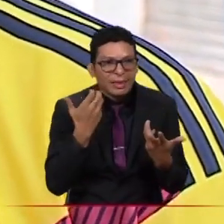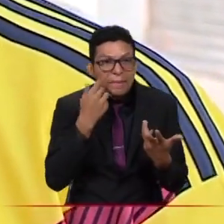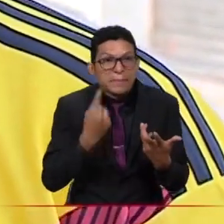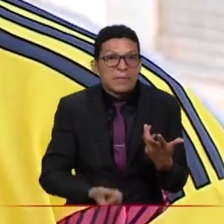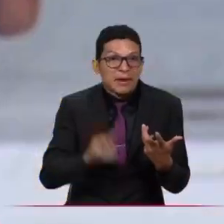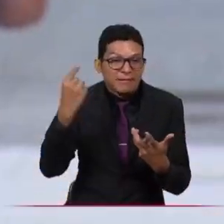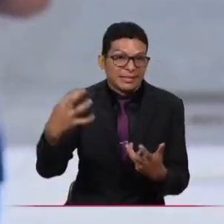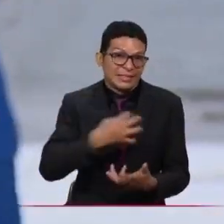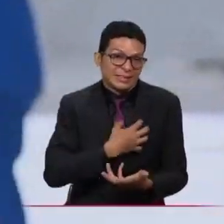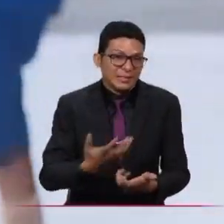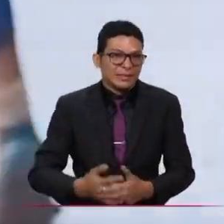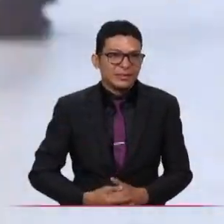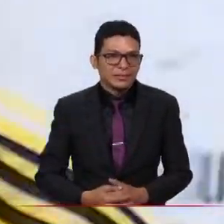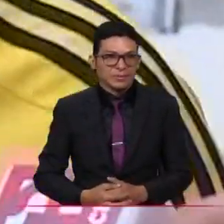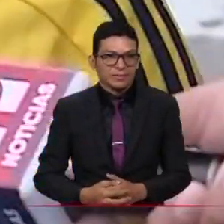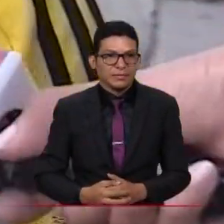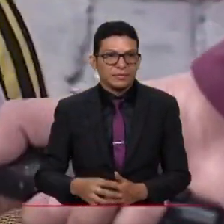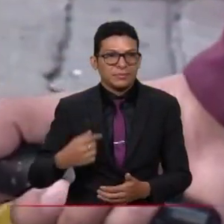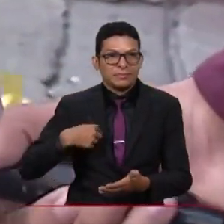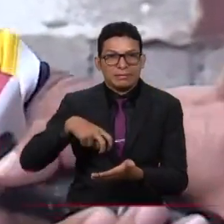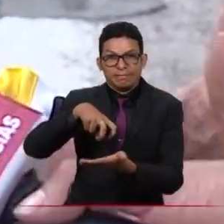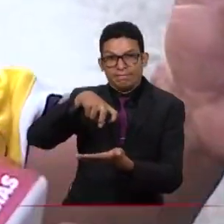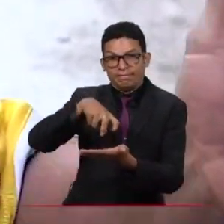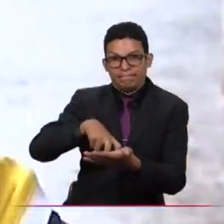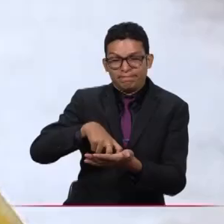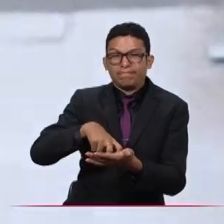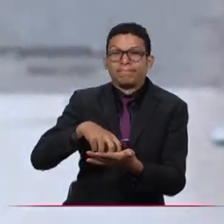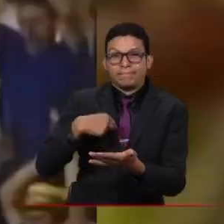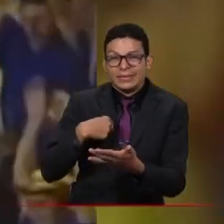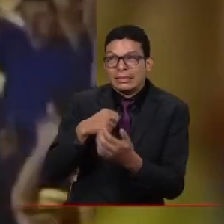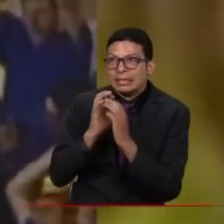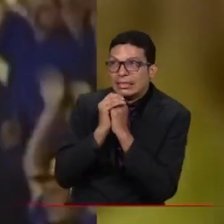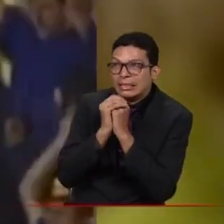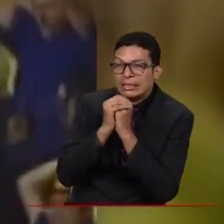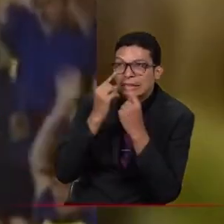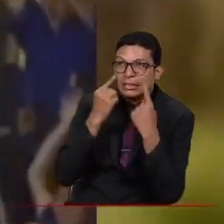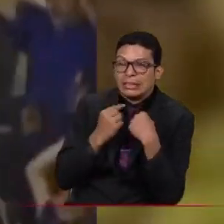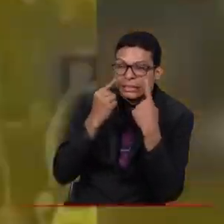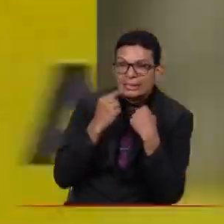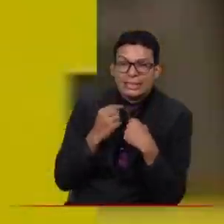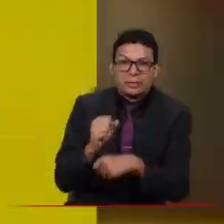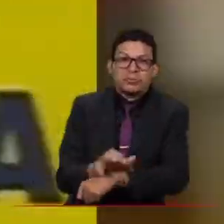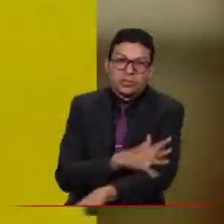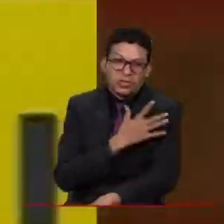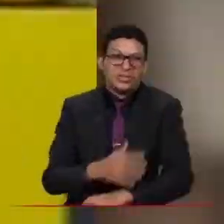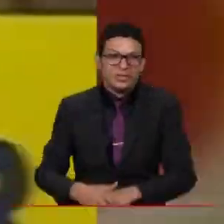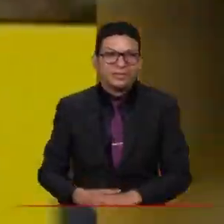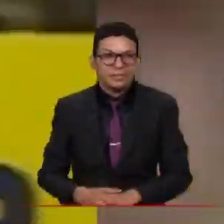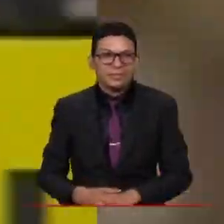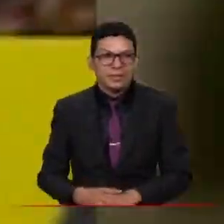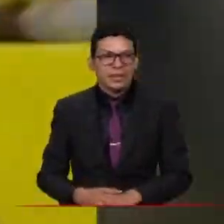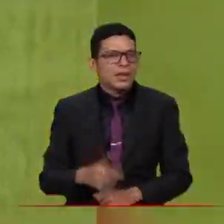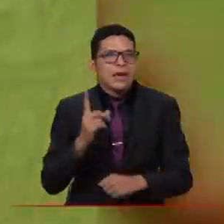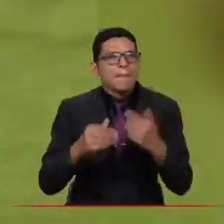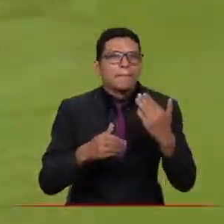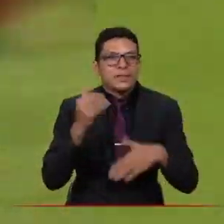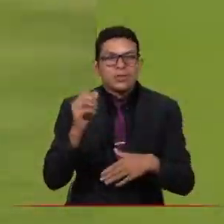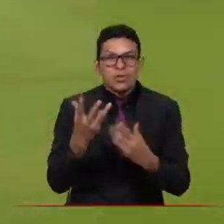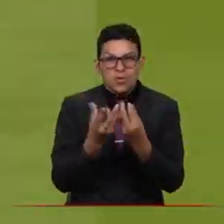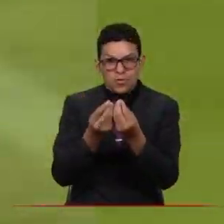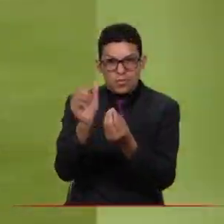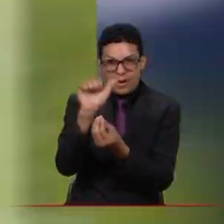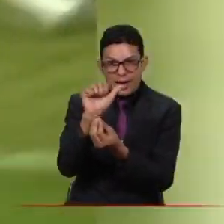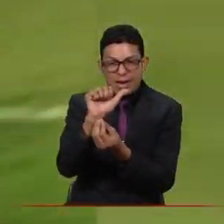quedábamos campeones. Me arrodillo y lloro de emoción. Colombia empezó de gran manera su camino en el Grupo A, donde ganó a